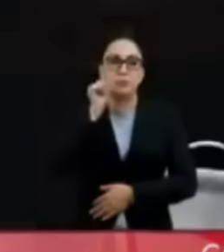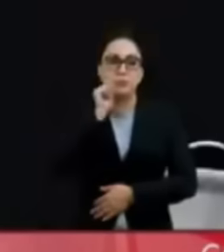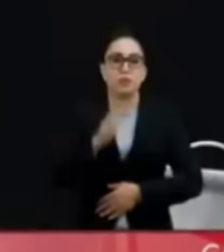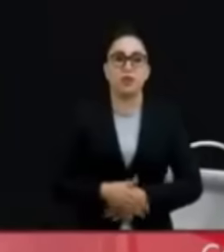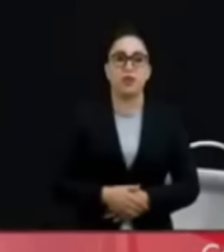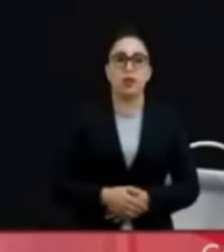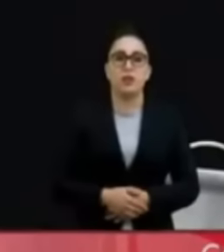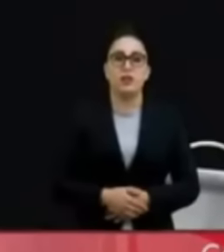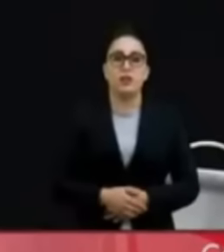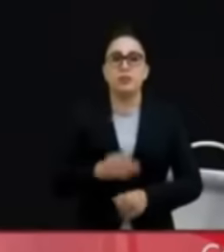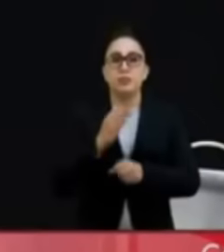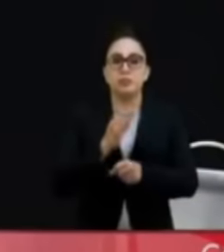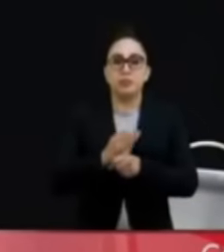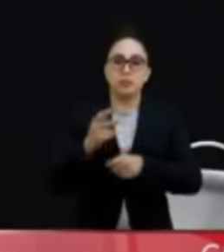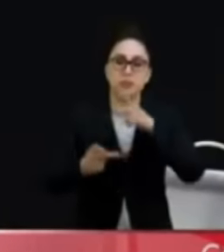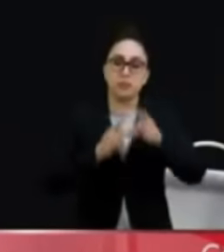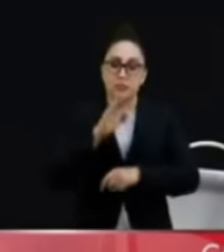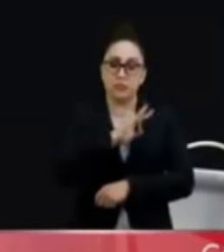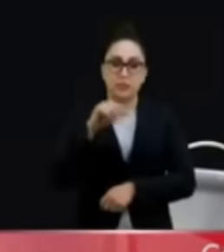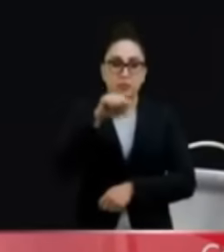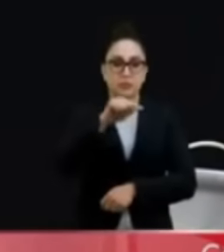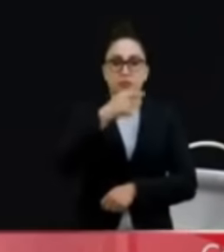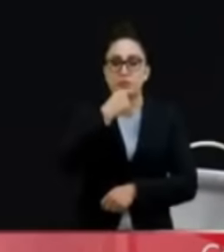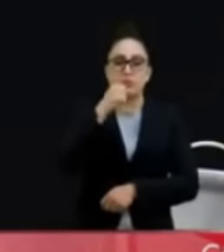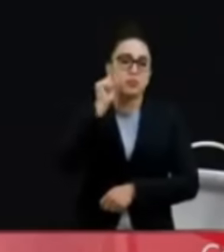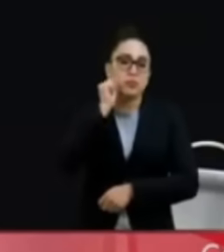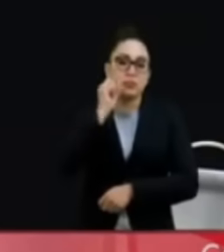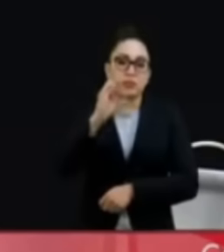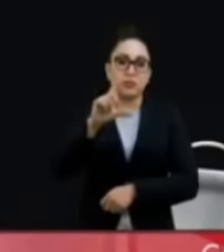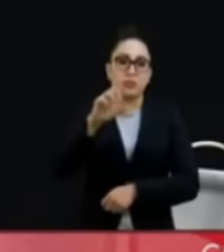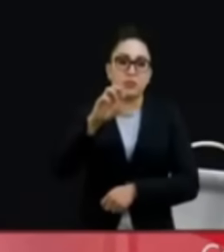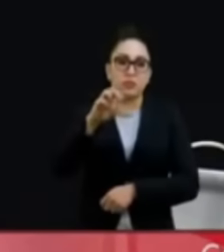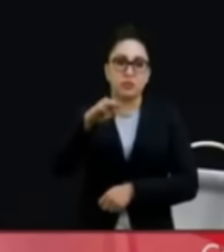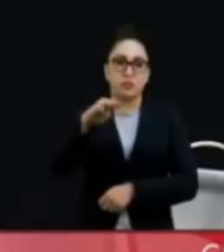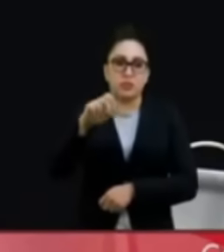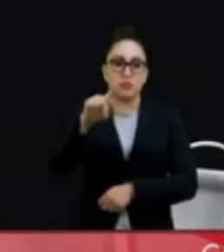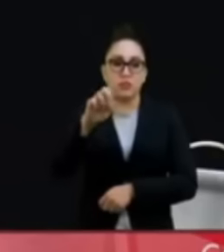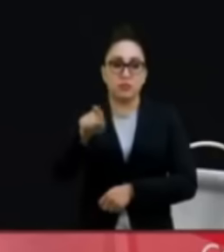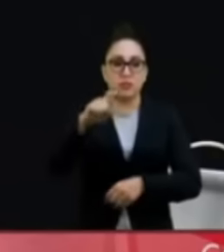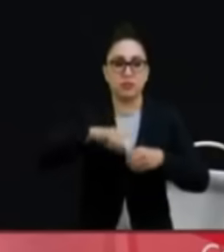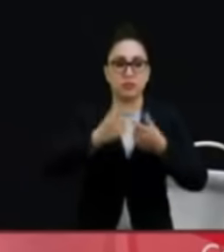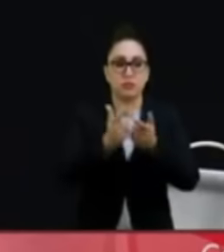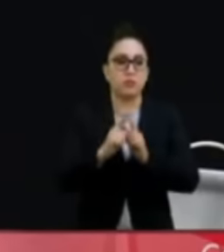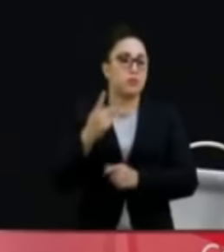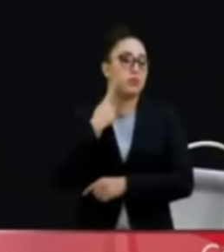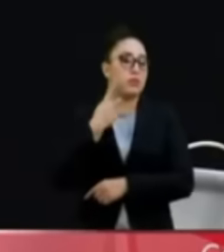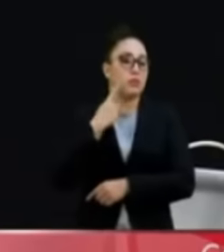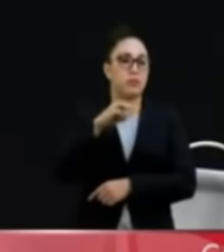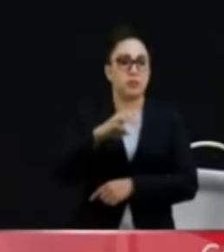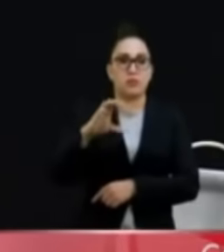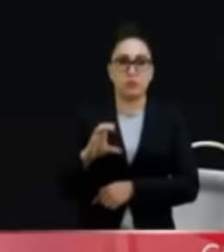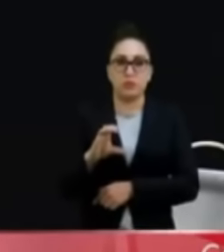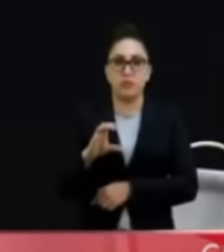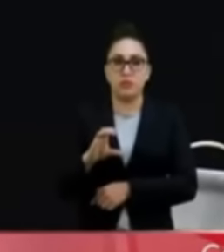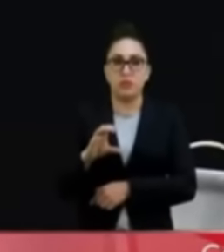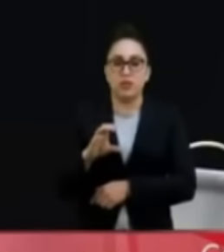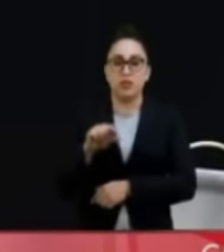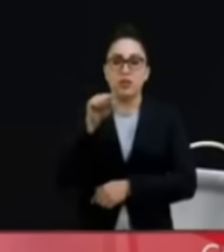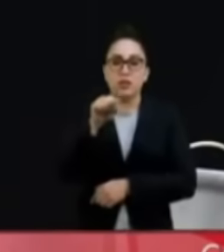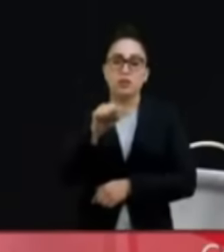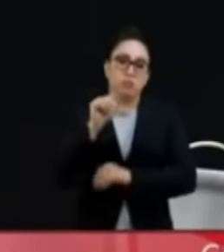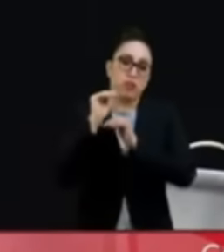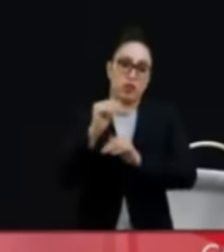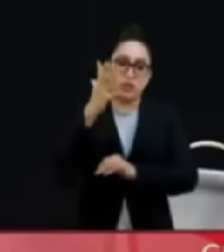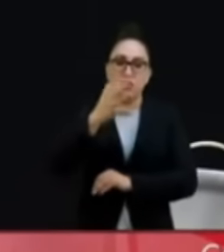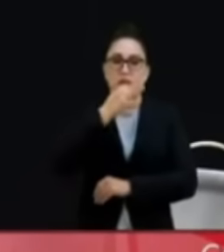uso de la palabra el senador Clemente Castañeda Cuéfliz, del Grupo Parlamentario Movimiento Ciudadano, en contra hasta